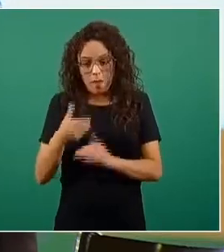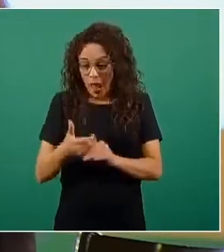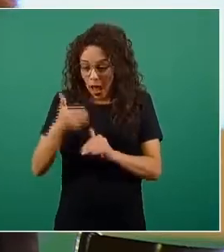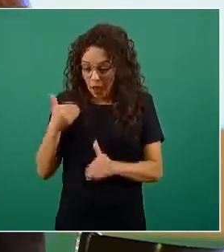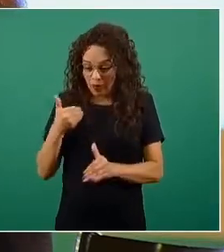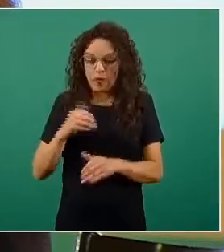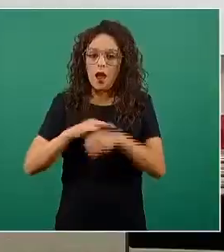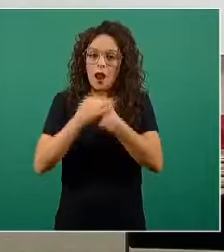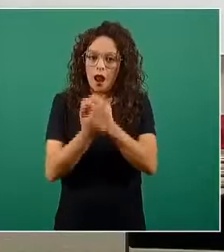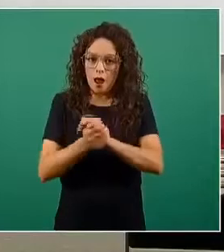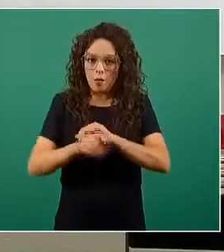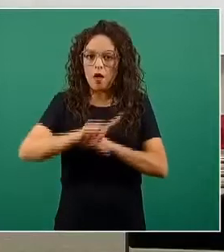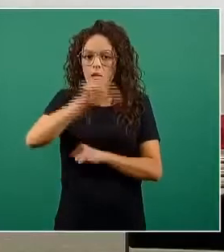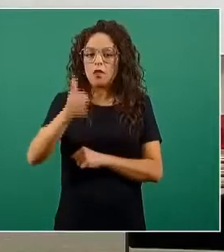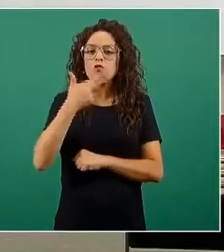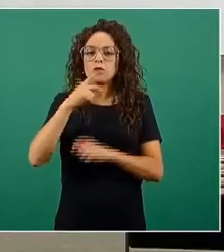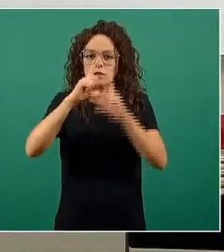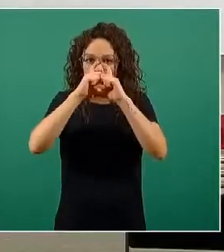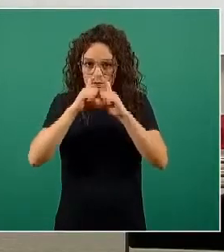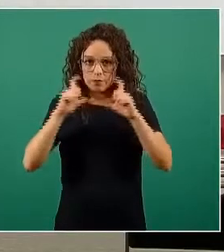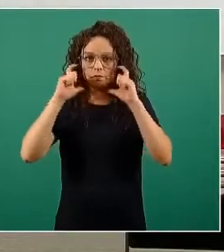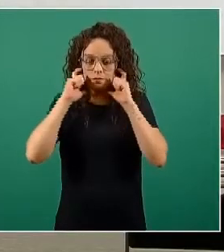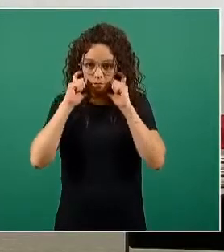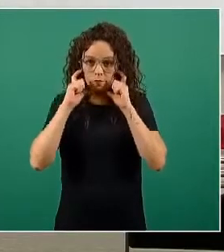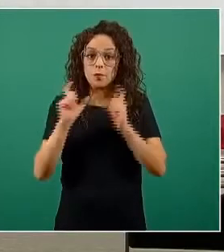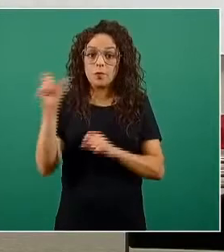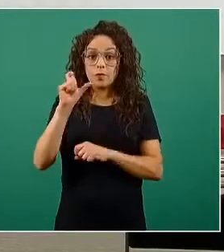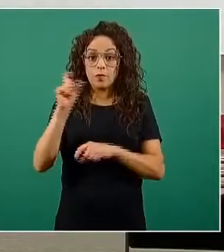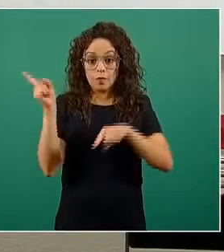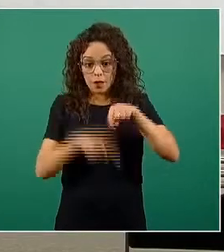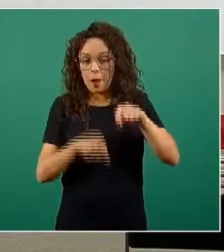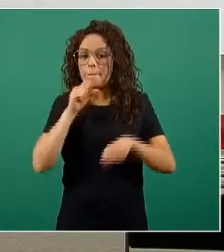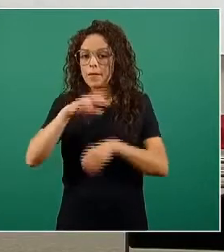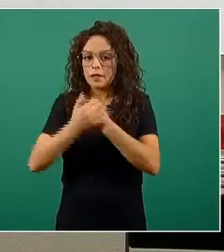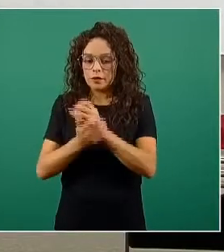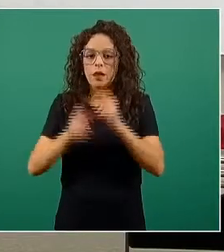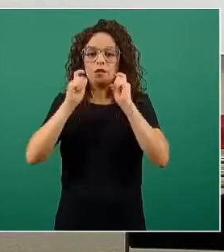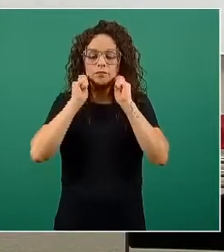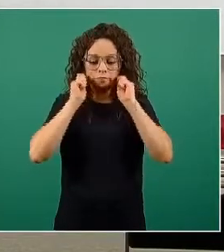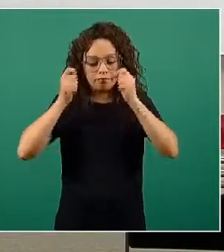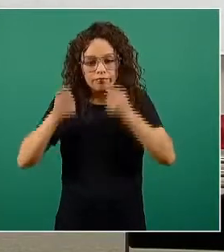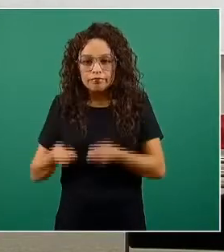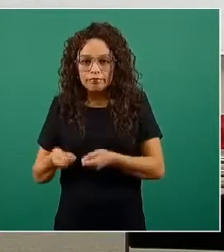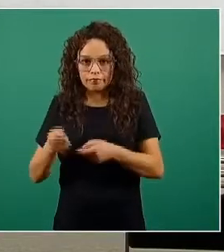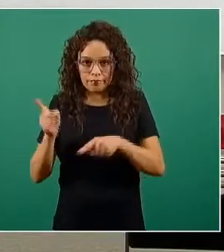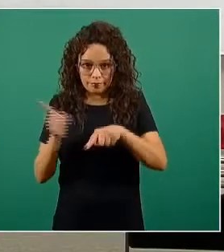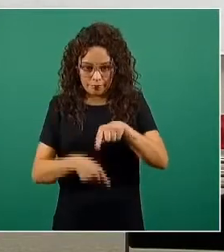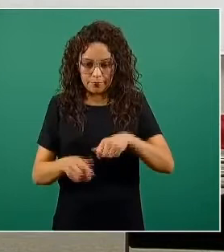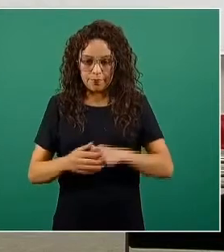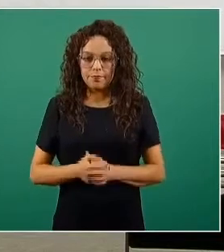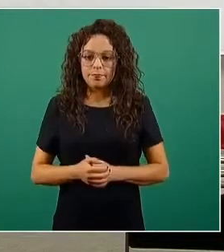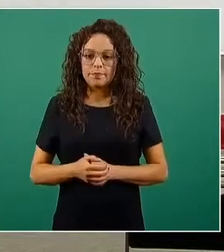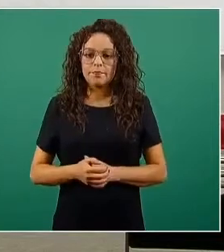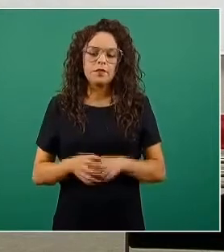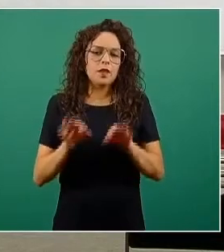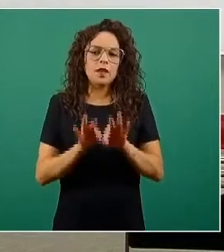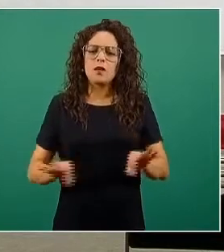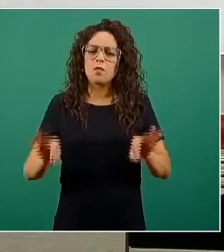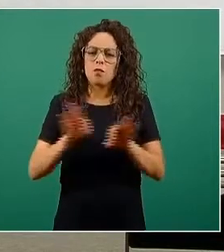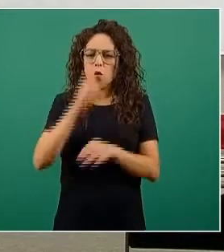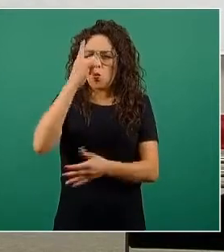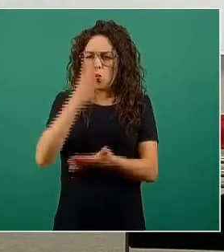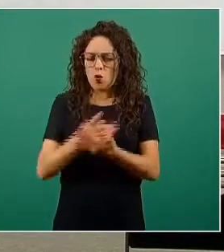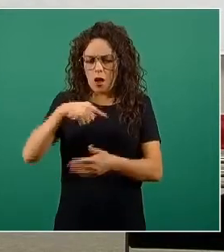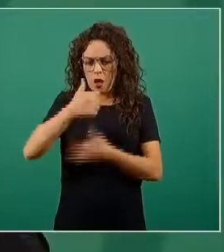del mismo y al momento de retirárnoslo. Entonces, creo que es muy importante llevar un mensaje no solo a la Ciudad de México, sino a toda